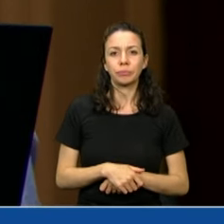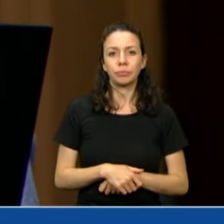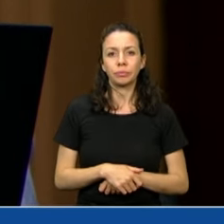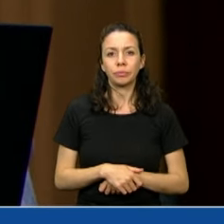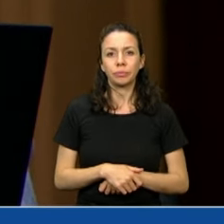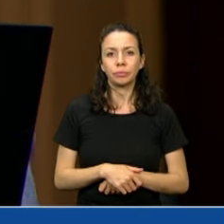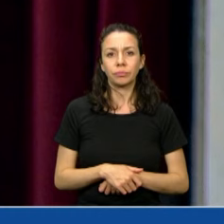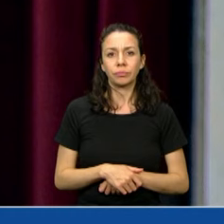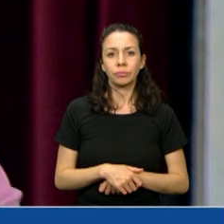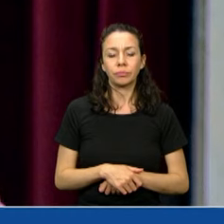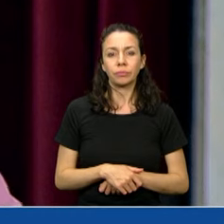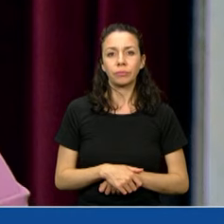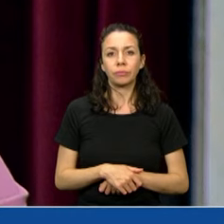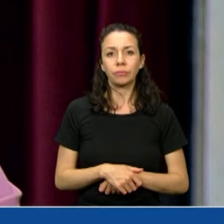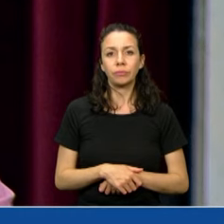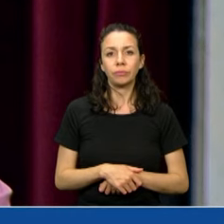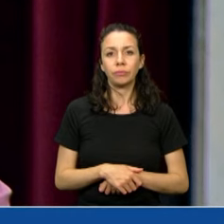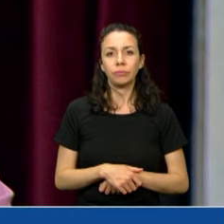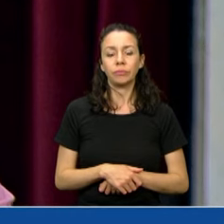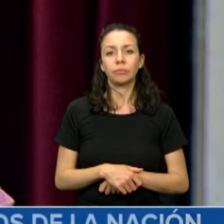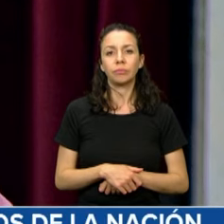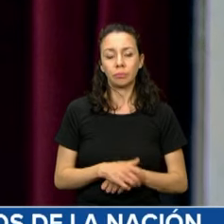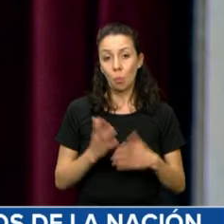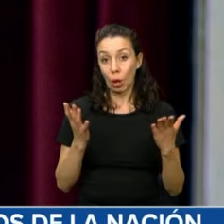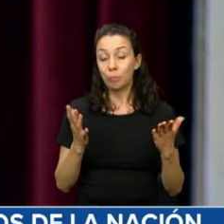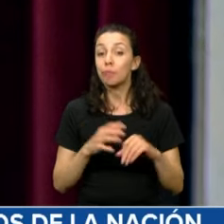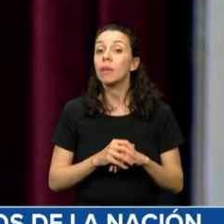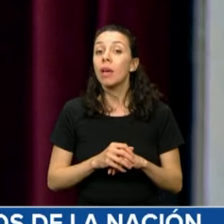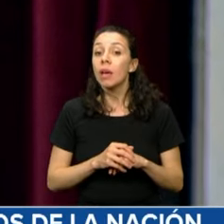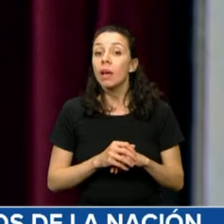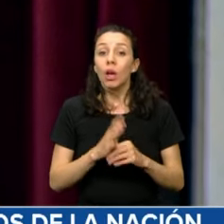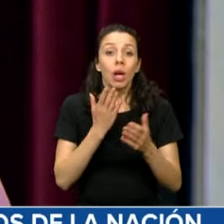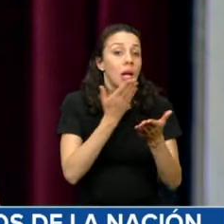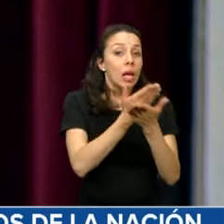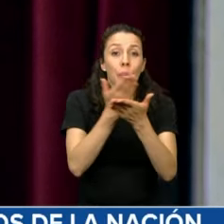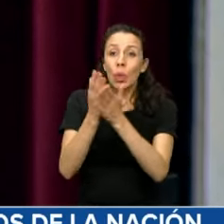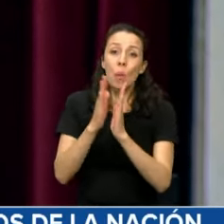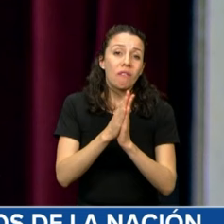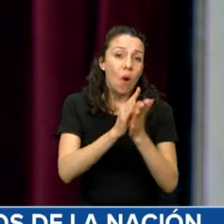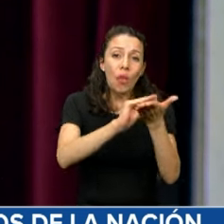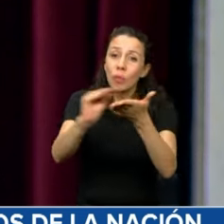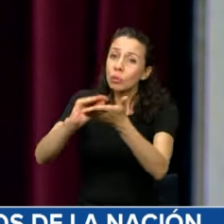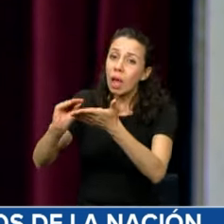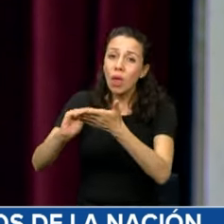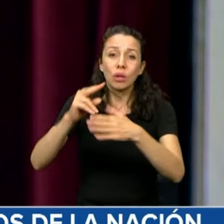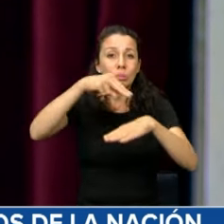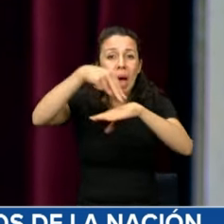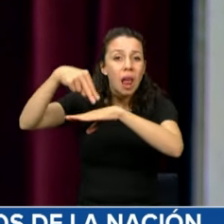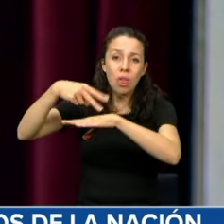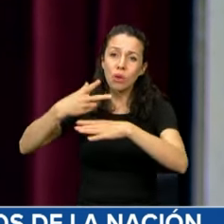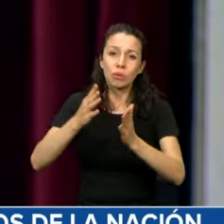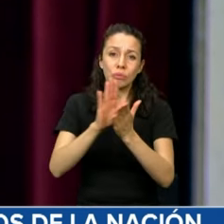modificaciones Bueno les pido a los diputados que están parados tomen asiento y se